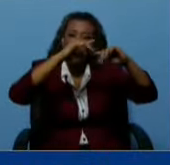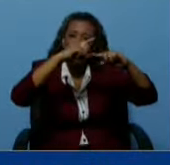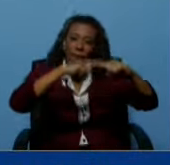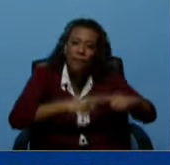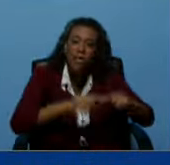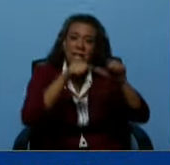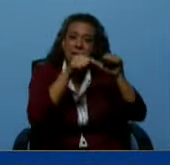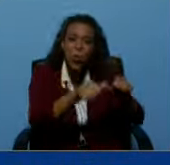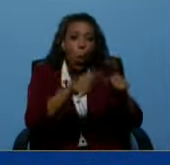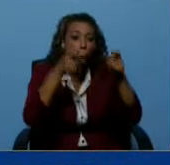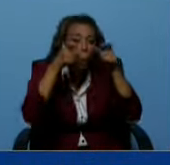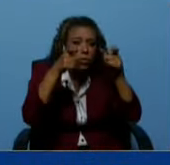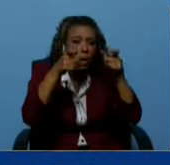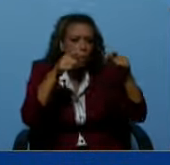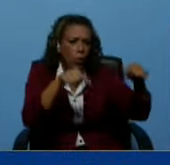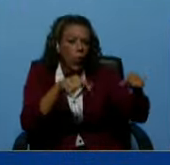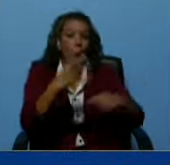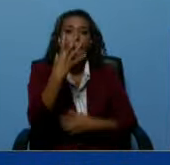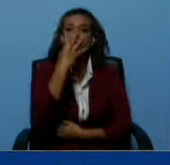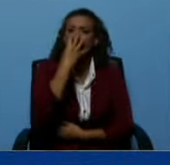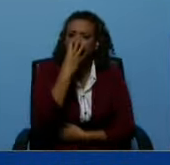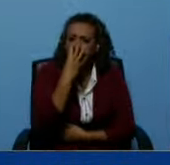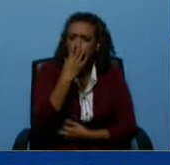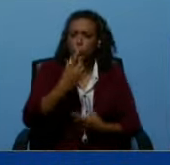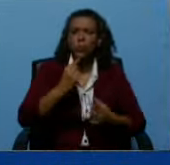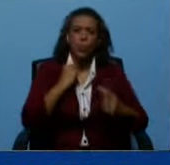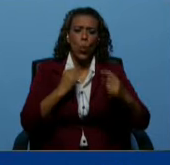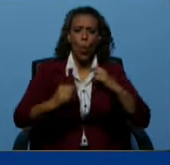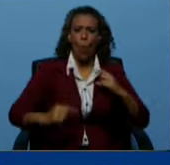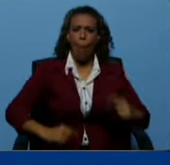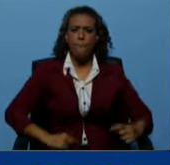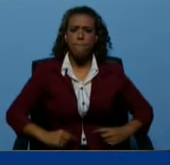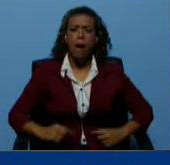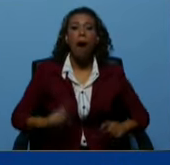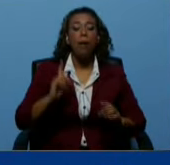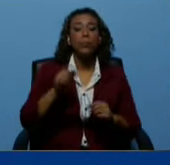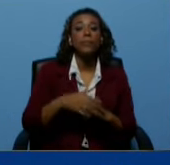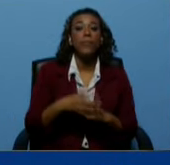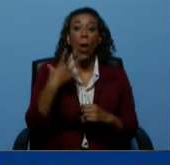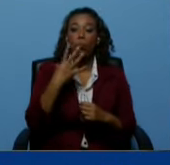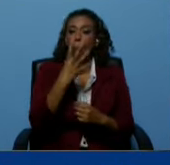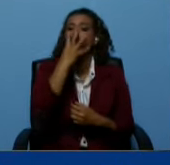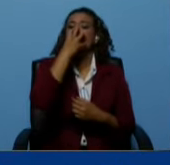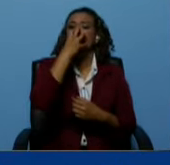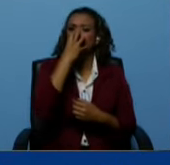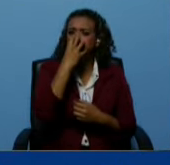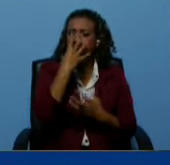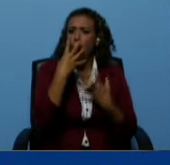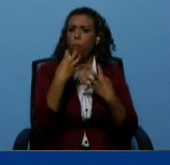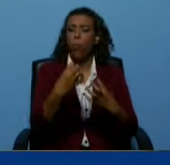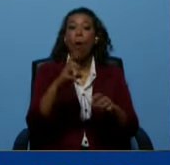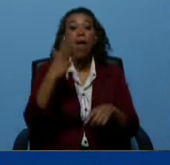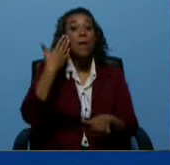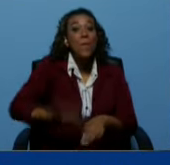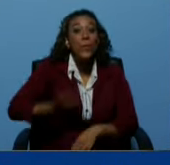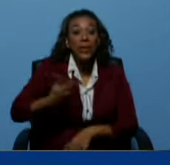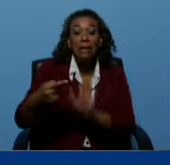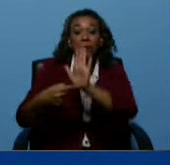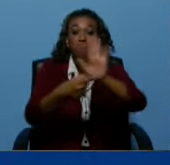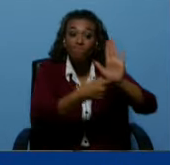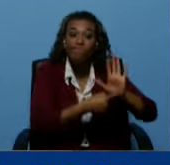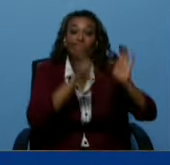camas de observación, ventiladores mecánicos de última tecnología, bombas de infusión. Y es importante